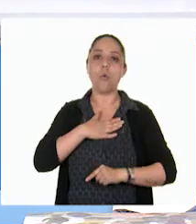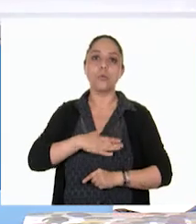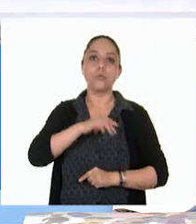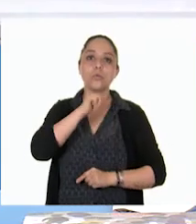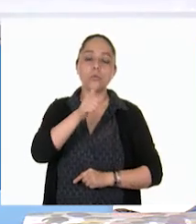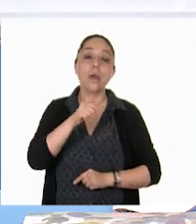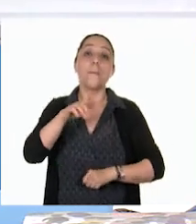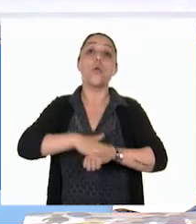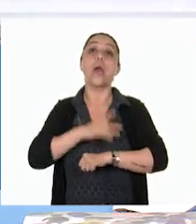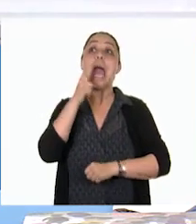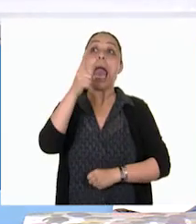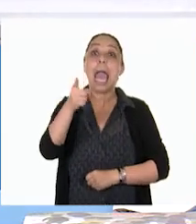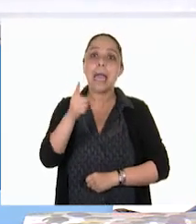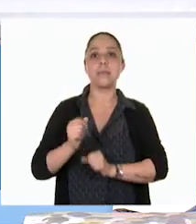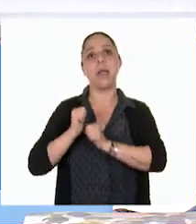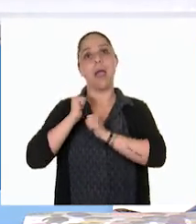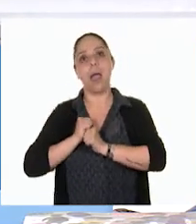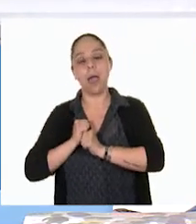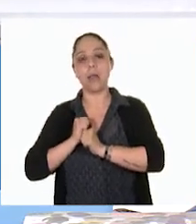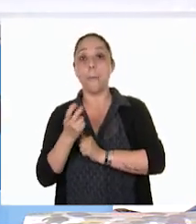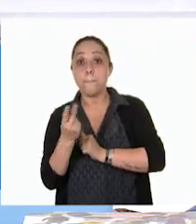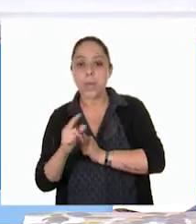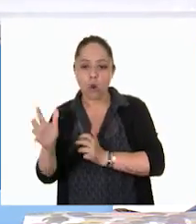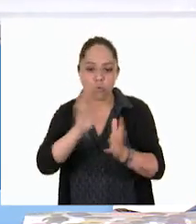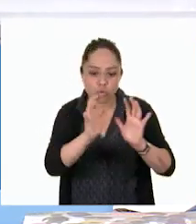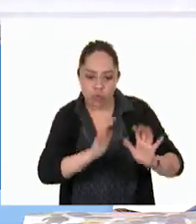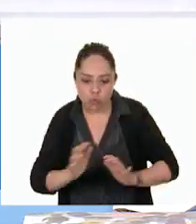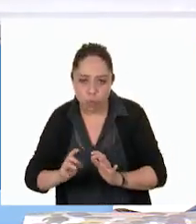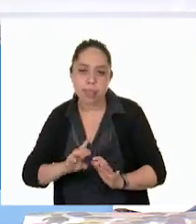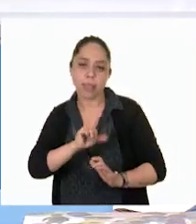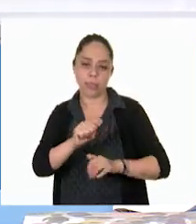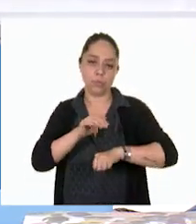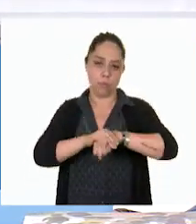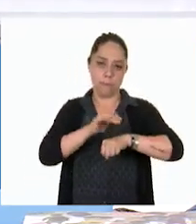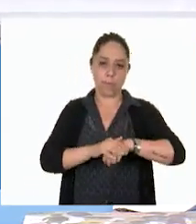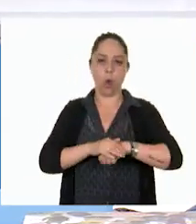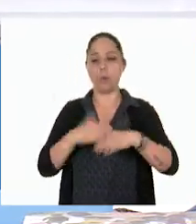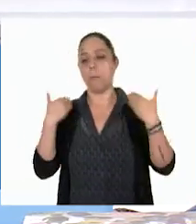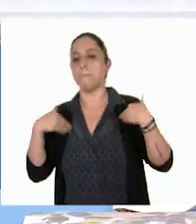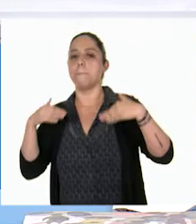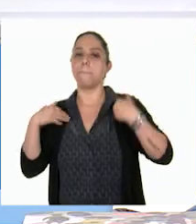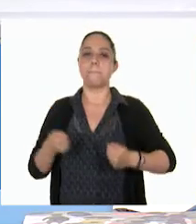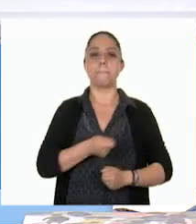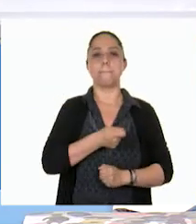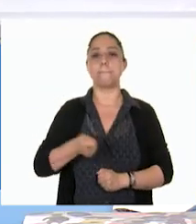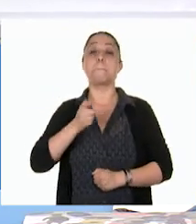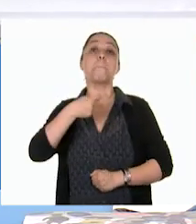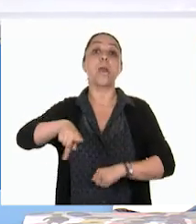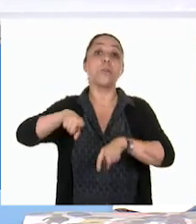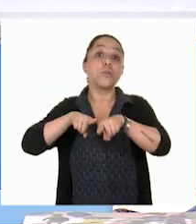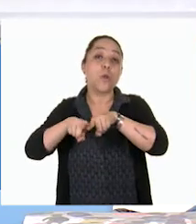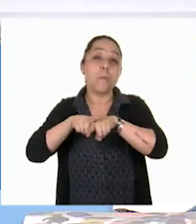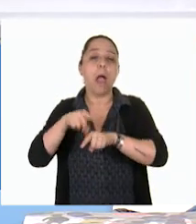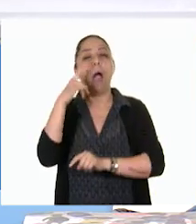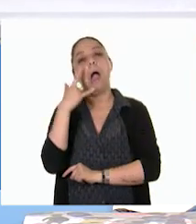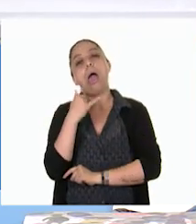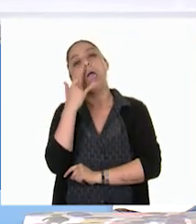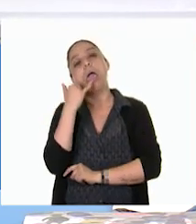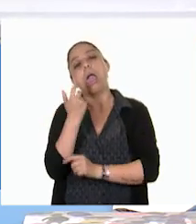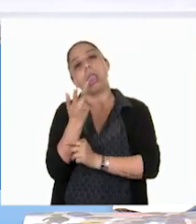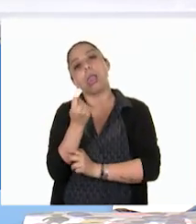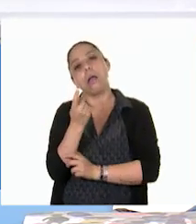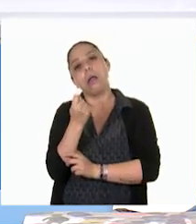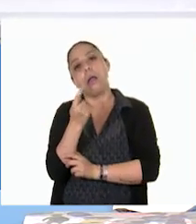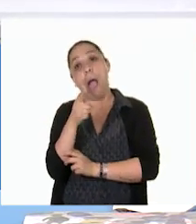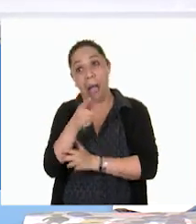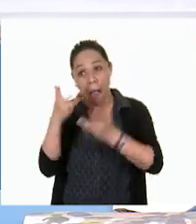tocaba a ella bañar al perro y a Carlitos sacarlo a pasear. Pero como a su hermana veía su serie favorita, no hizo lo que le